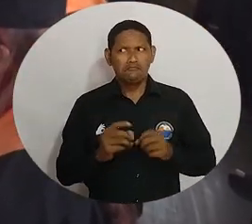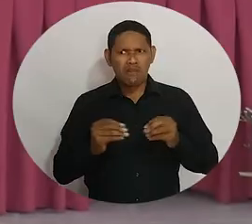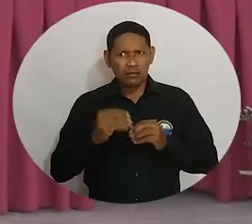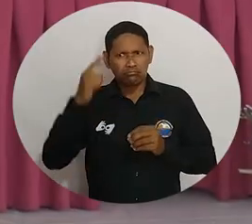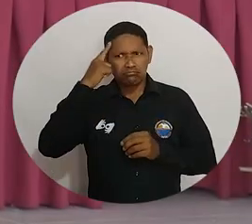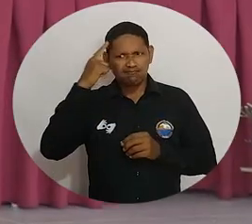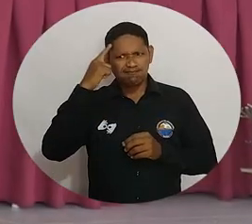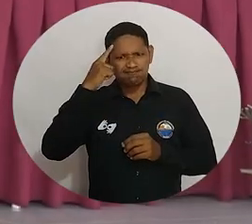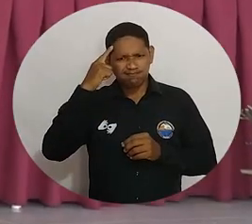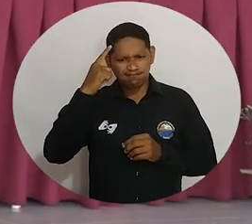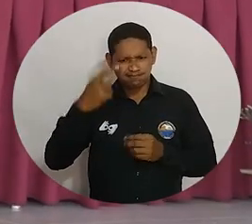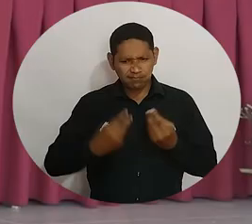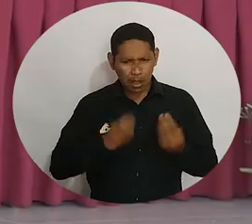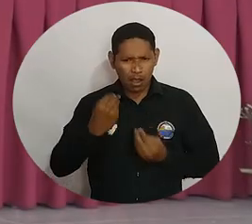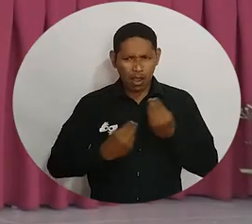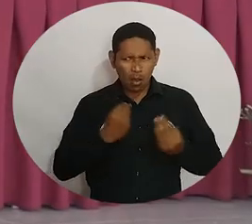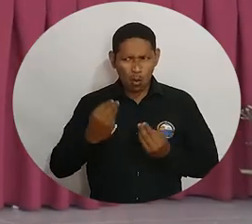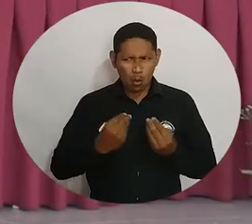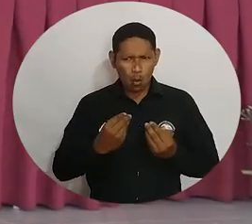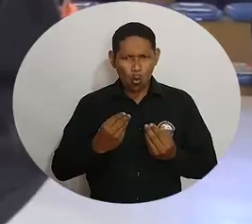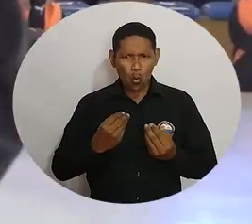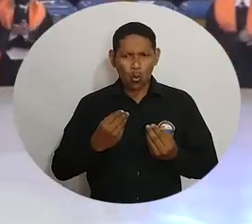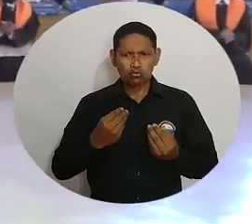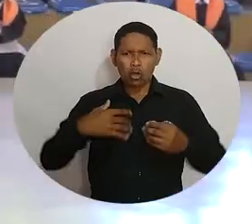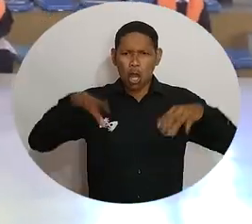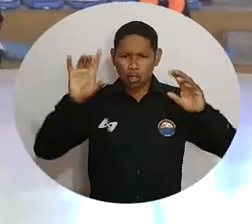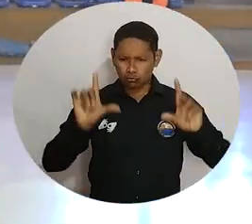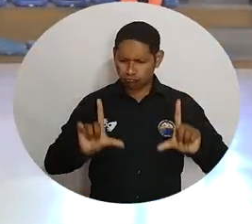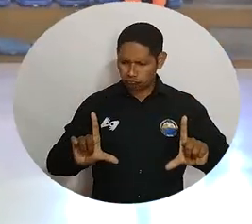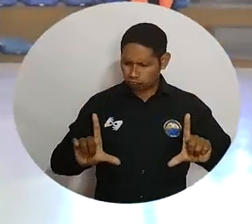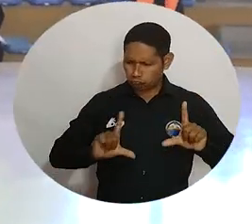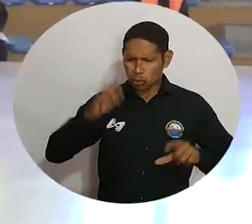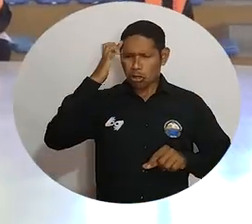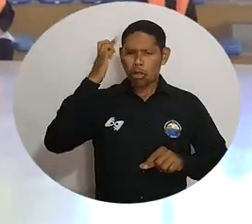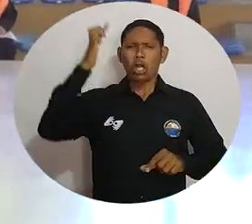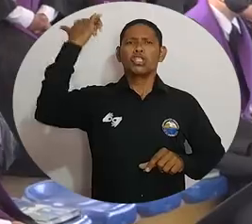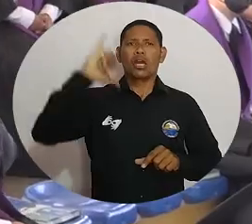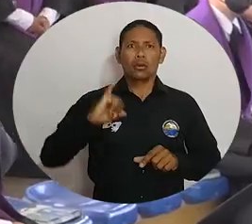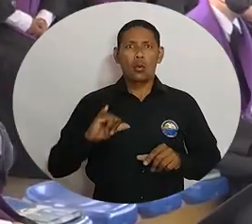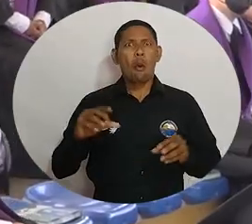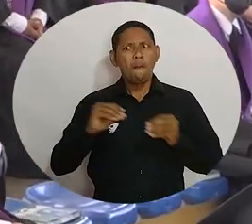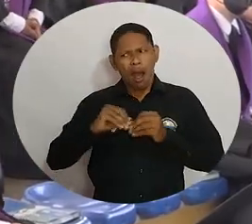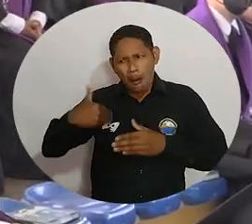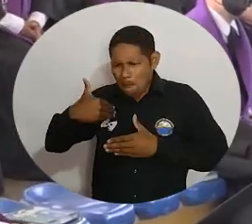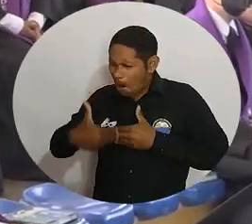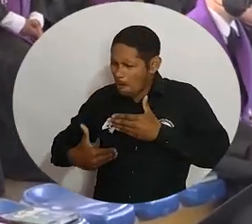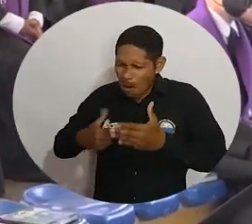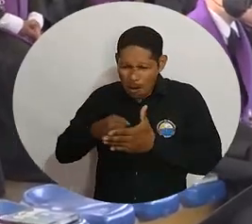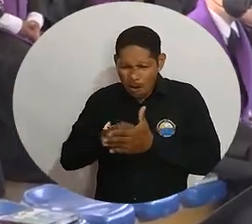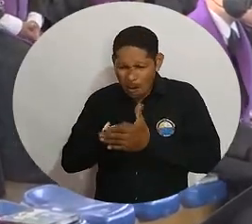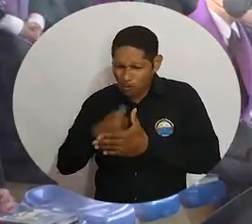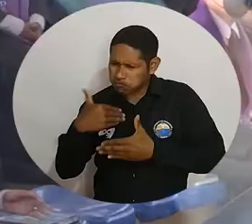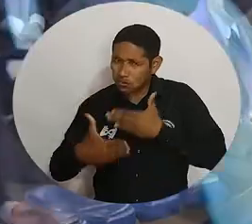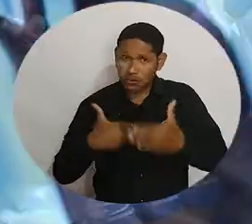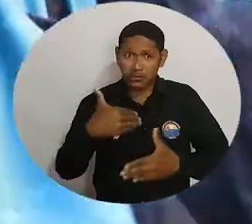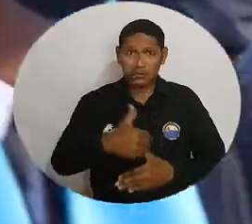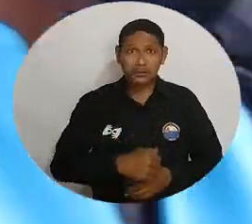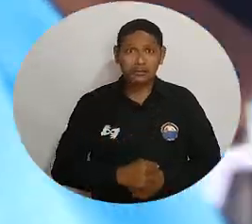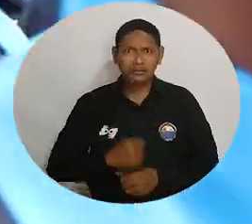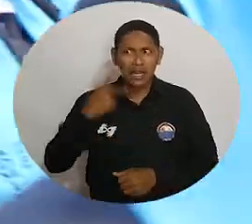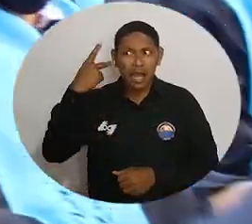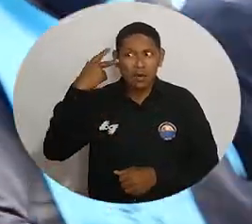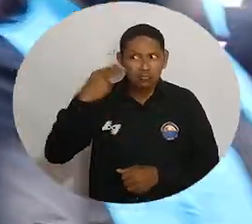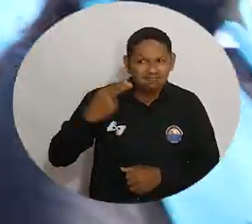vida. Significa también preguntarnos qué hacemos para ir más allá de lo que dicta ese título o esa profesión de la cual nos honramos